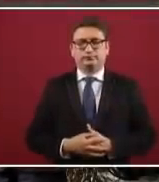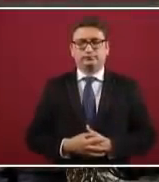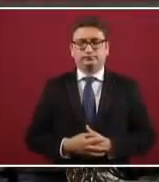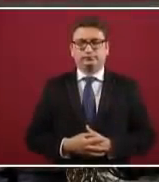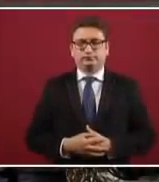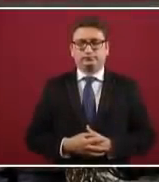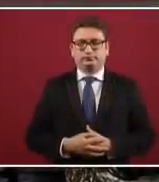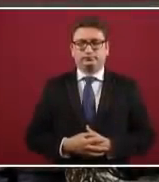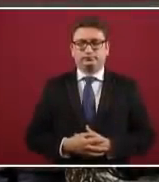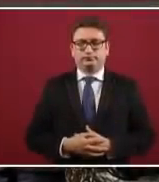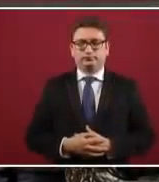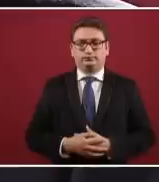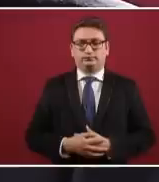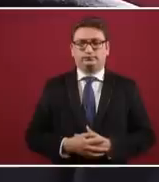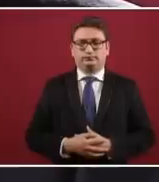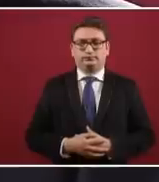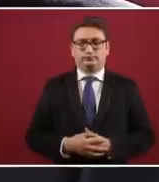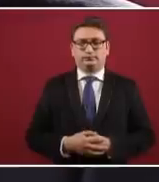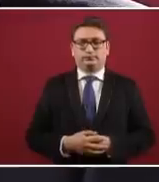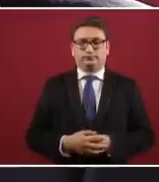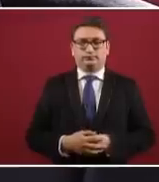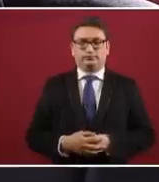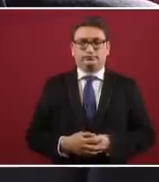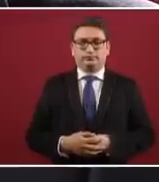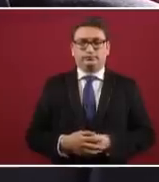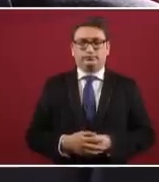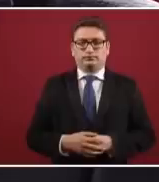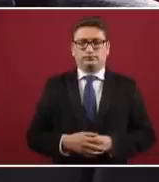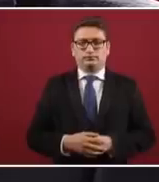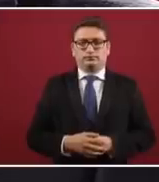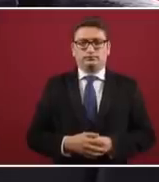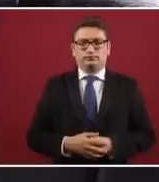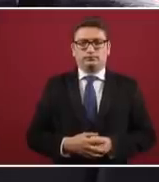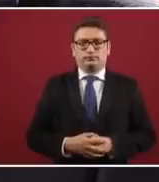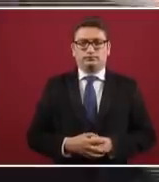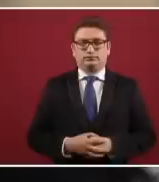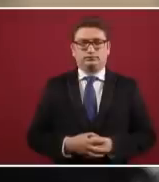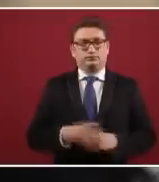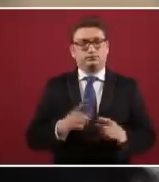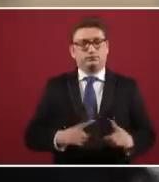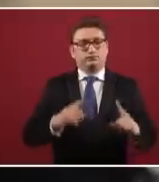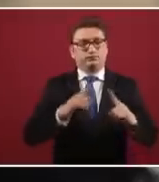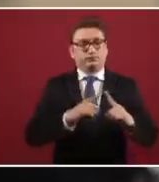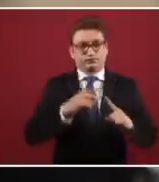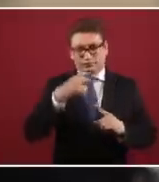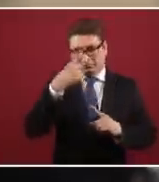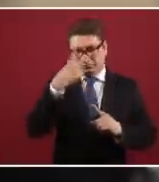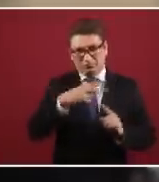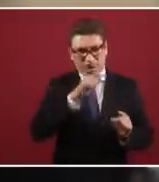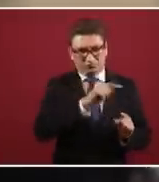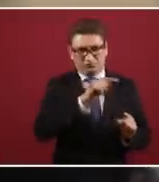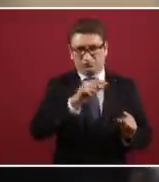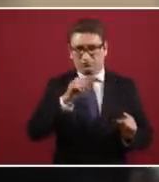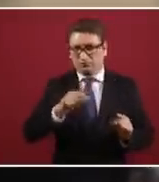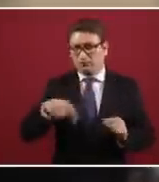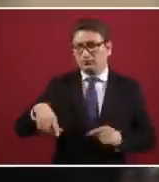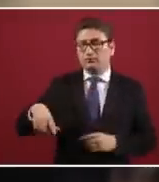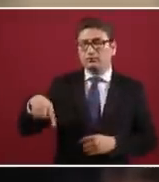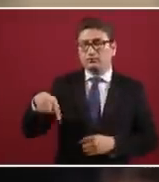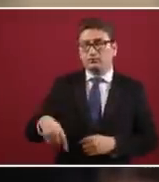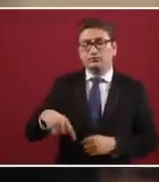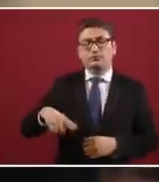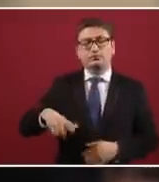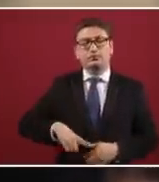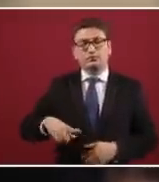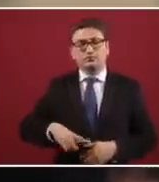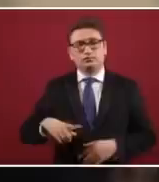relación con las diferentes jerarquías de las distintas iglesias mexicanas, su gobierno? Y si